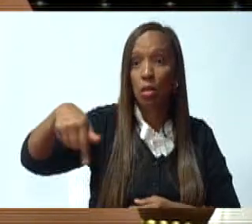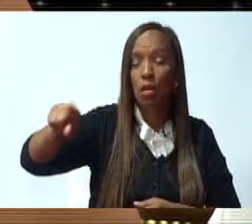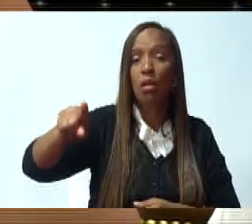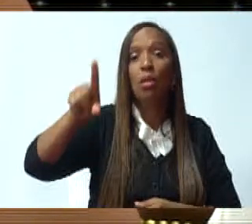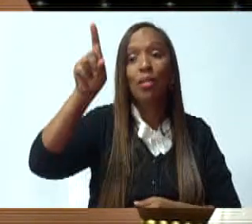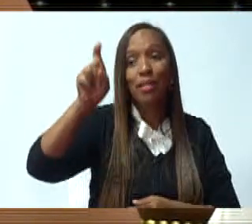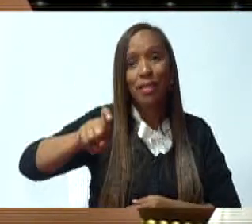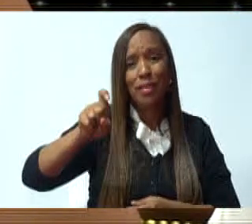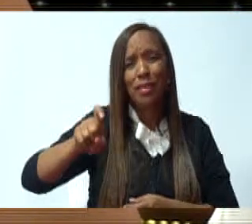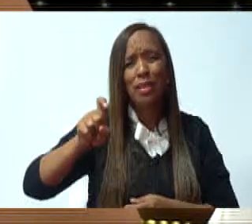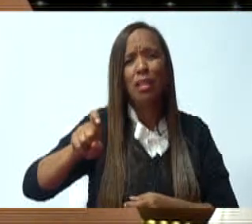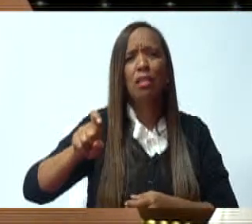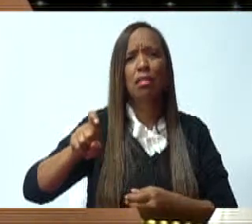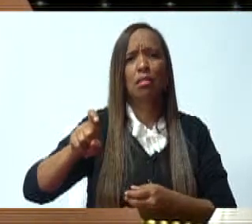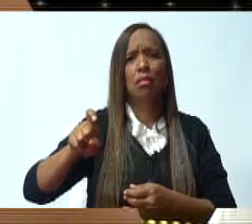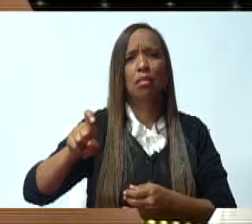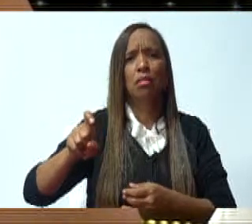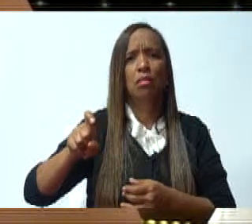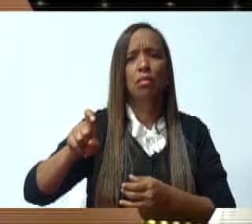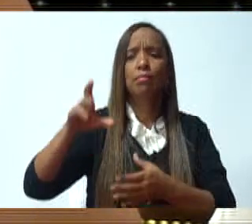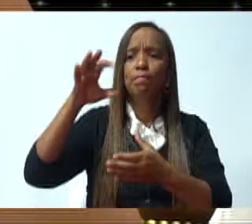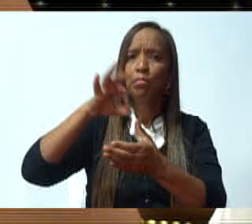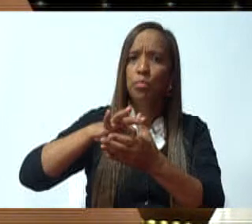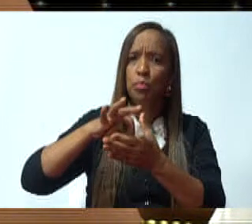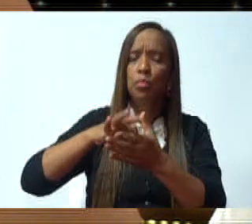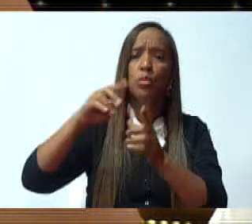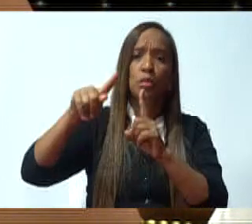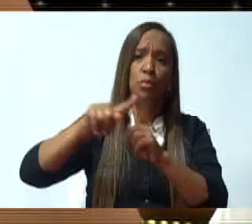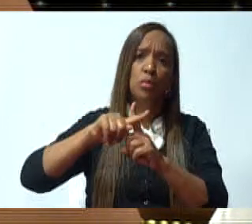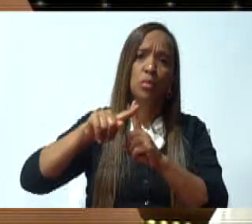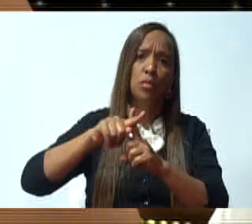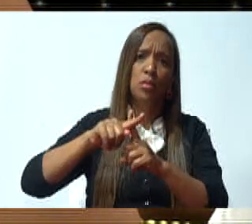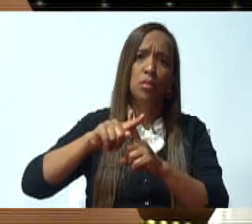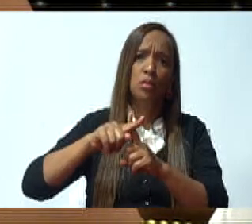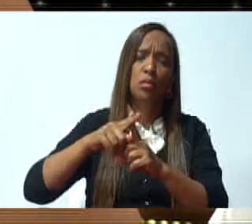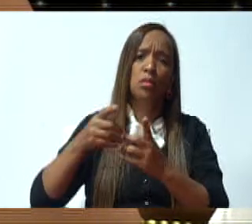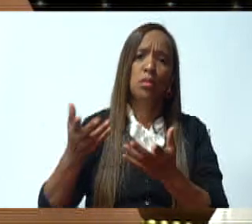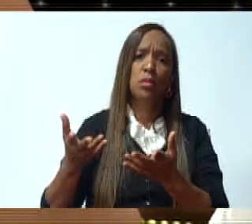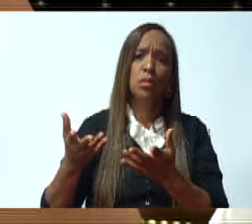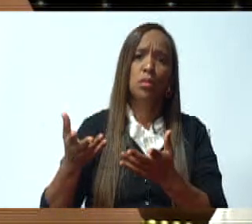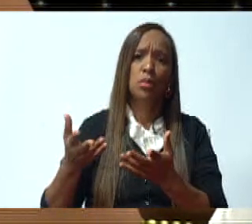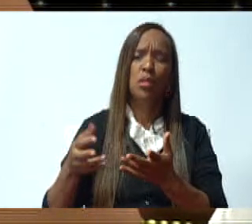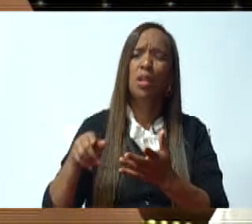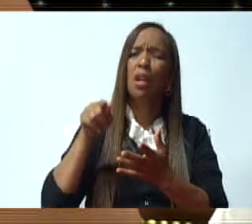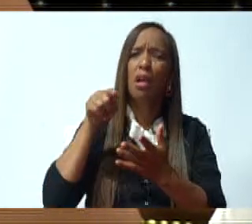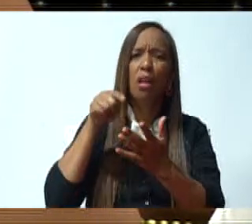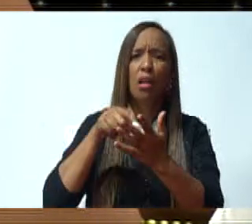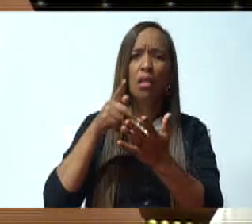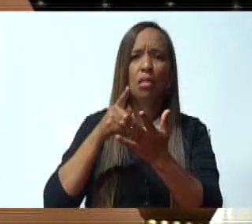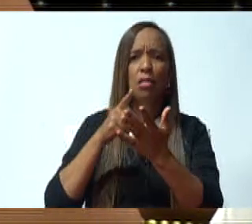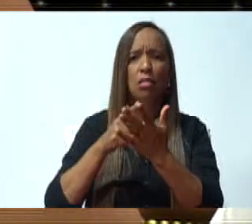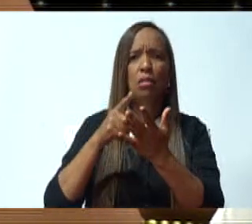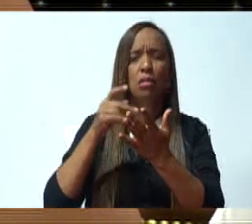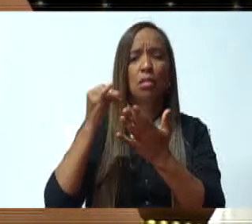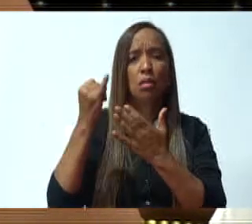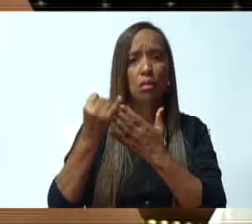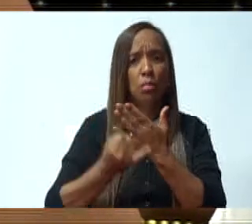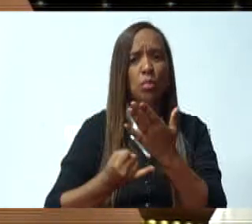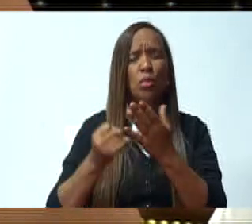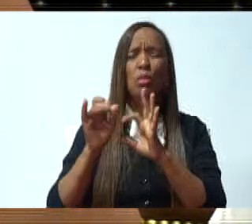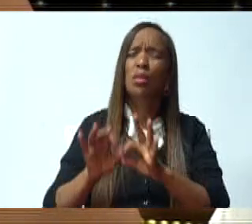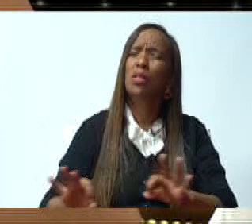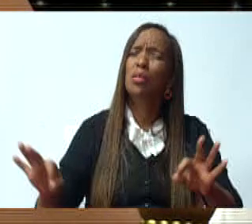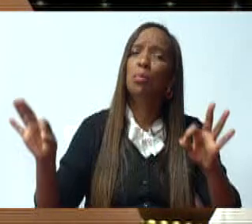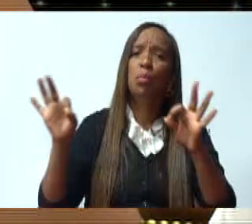este es un proyecto sostenible en el tiempo. Con este proyecto no hay necesidad de que se tengan que